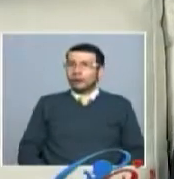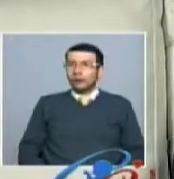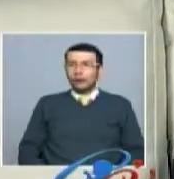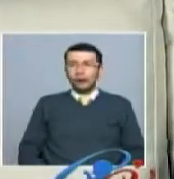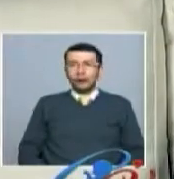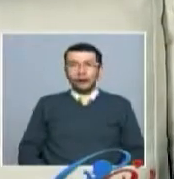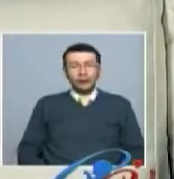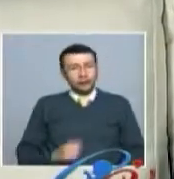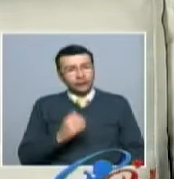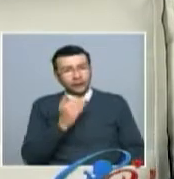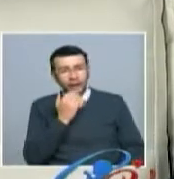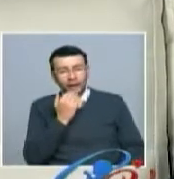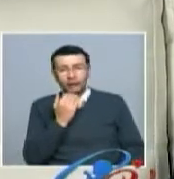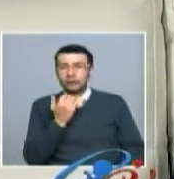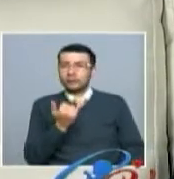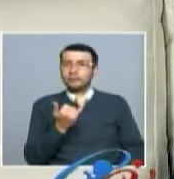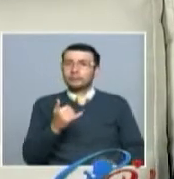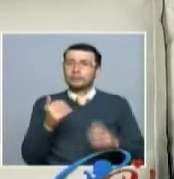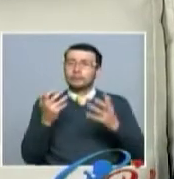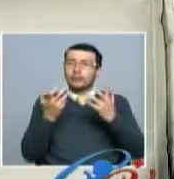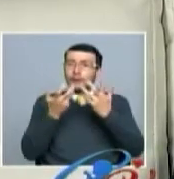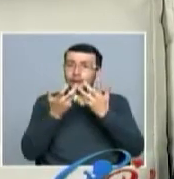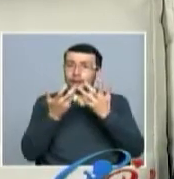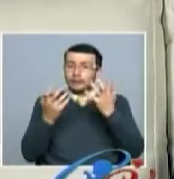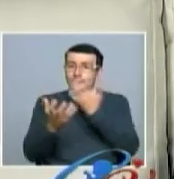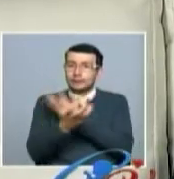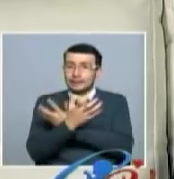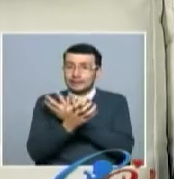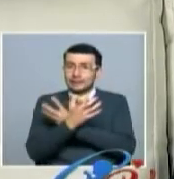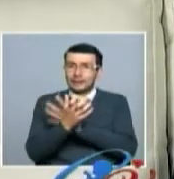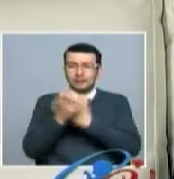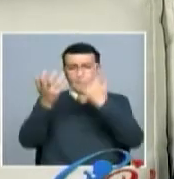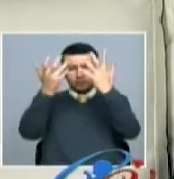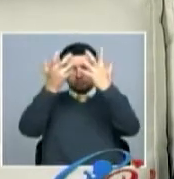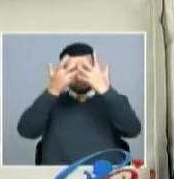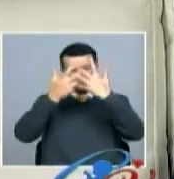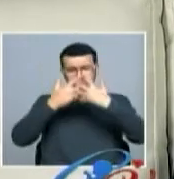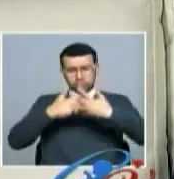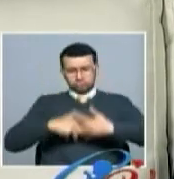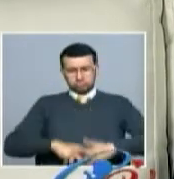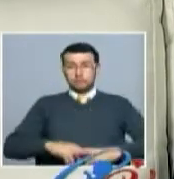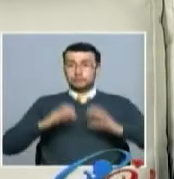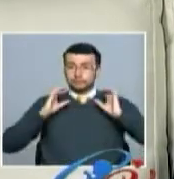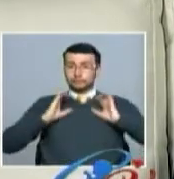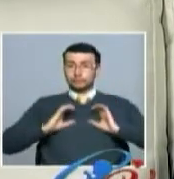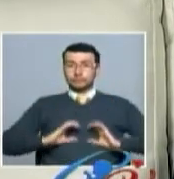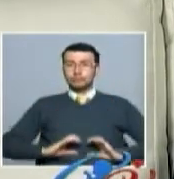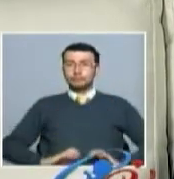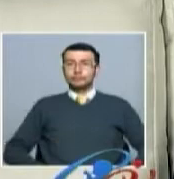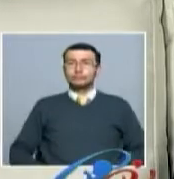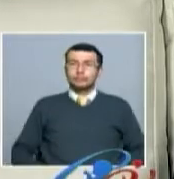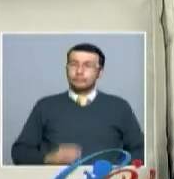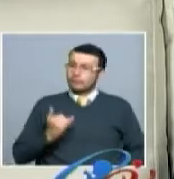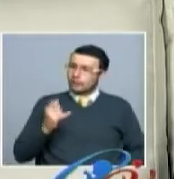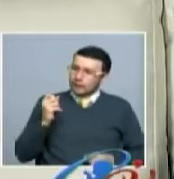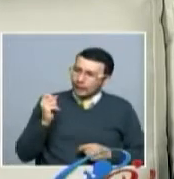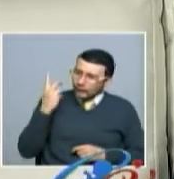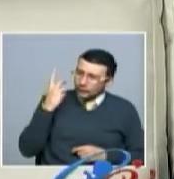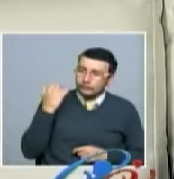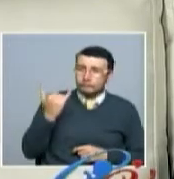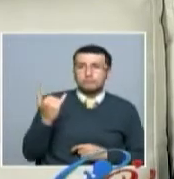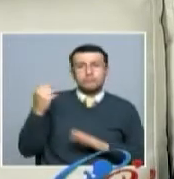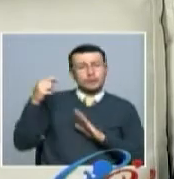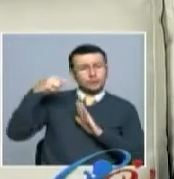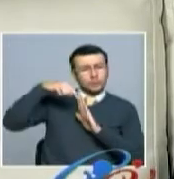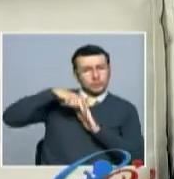ciencia de la estructura anatómica que se puede descomponer como anatomía superficial y anatomía